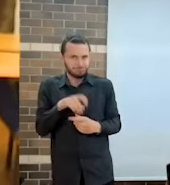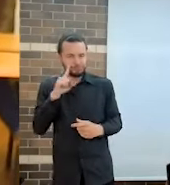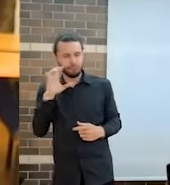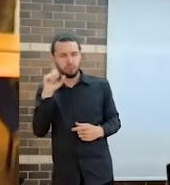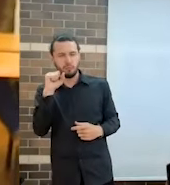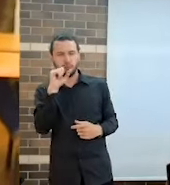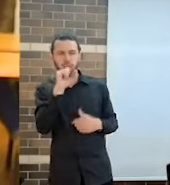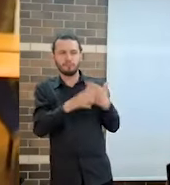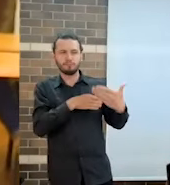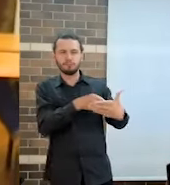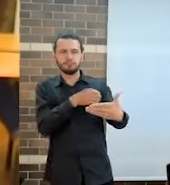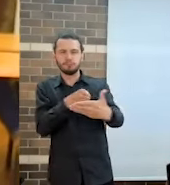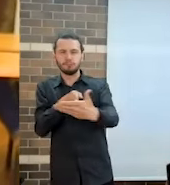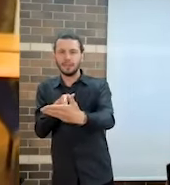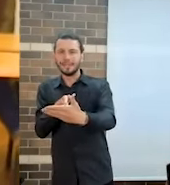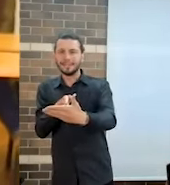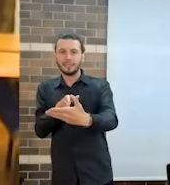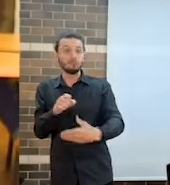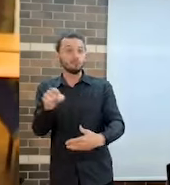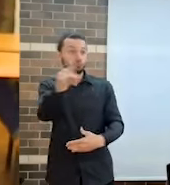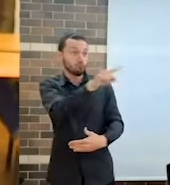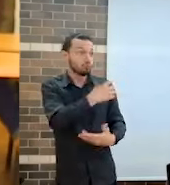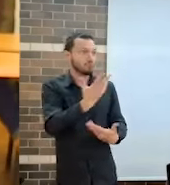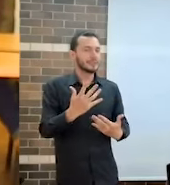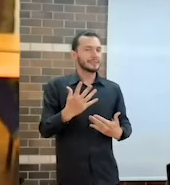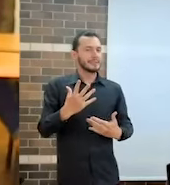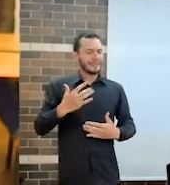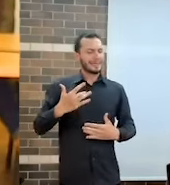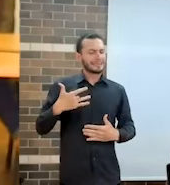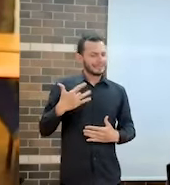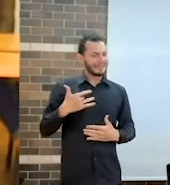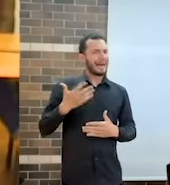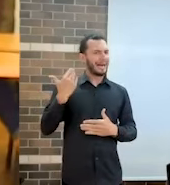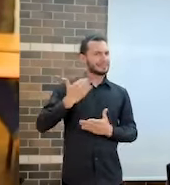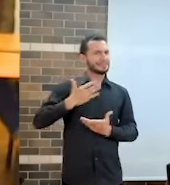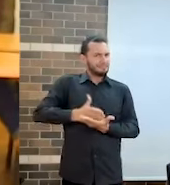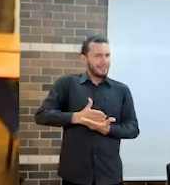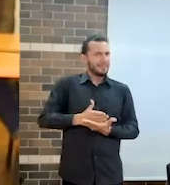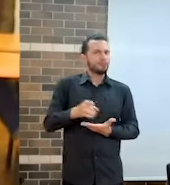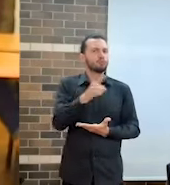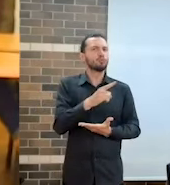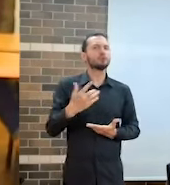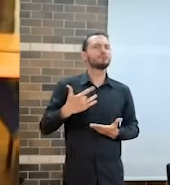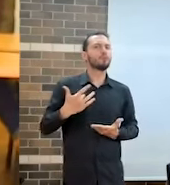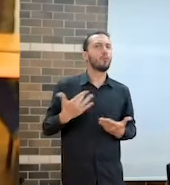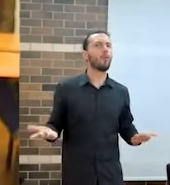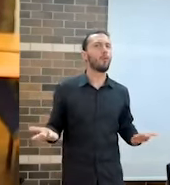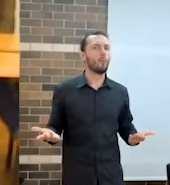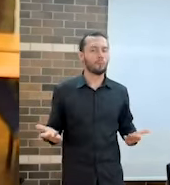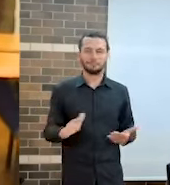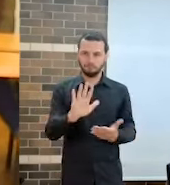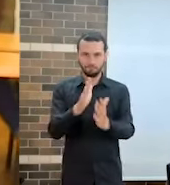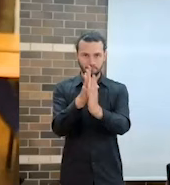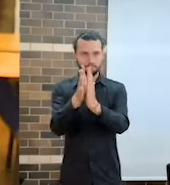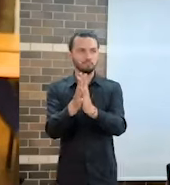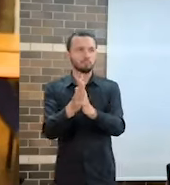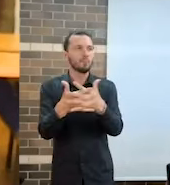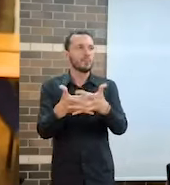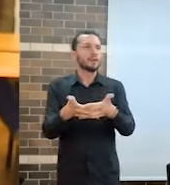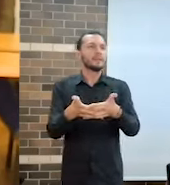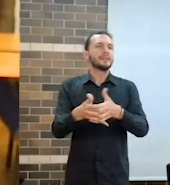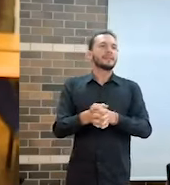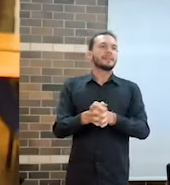de su experiencia, cómo las han vivido. ¿Qué tal si iniciamos con